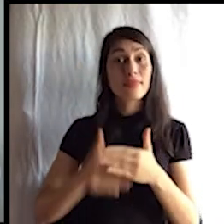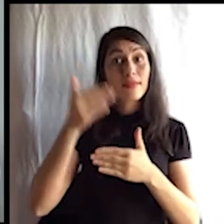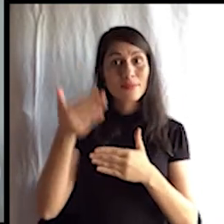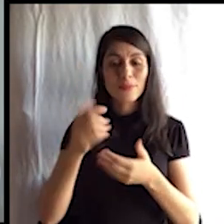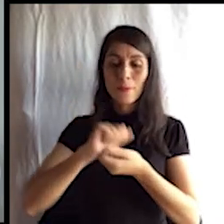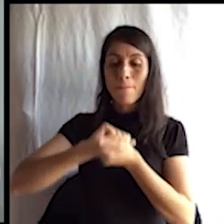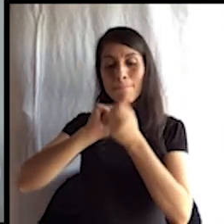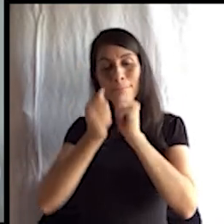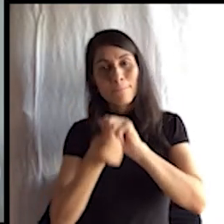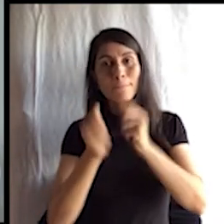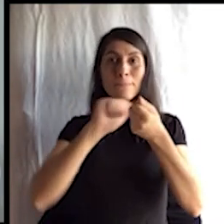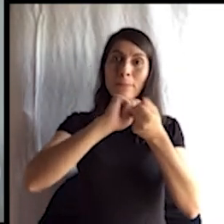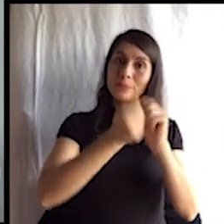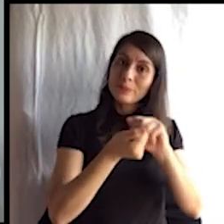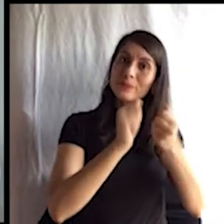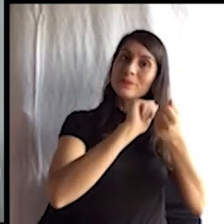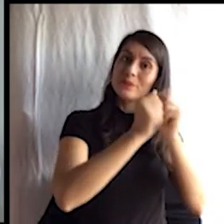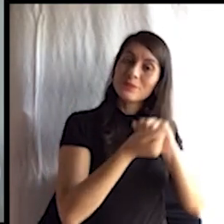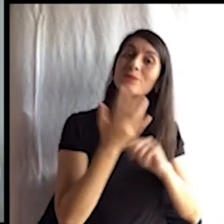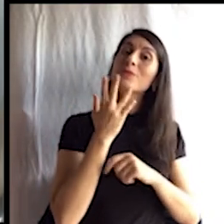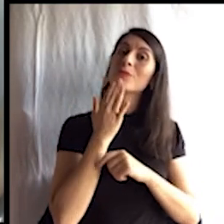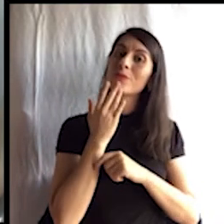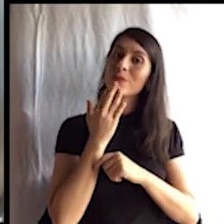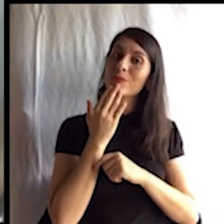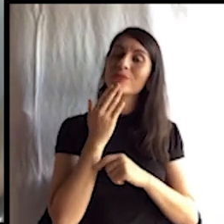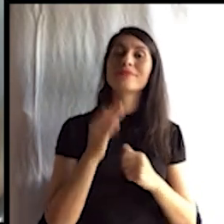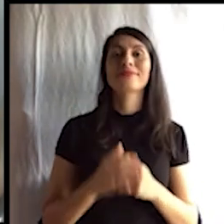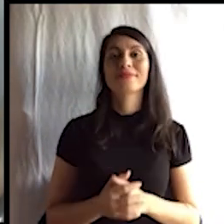Luego puedes ir cambiando colores.